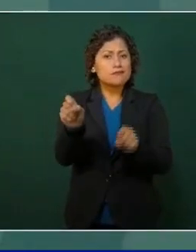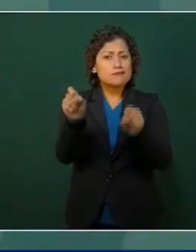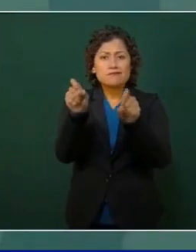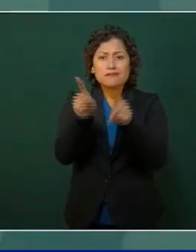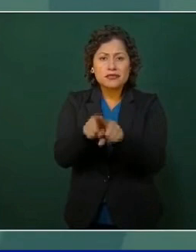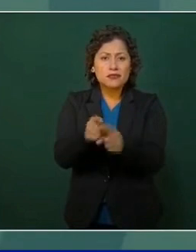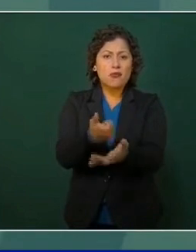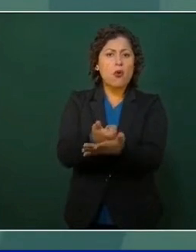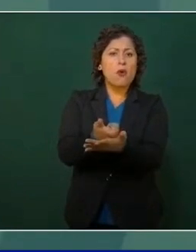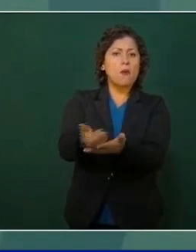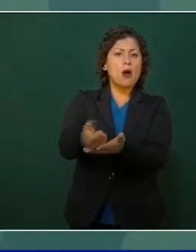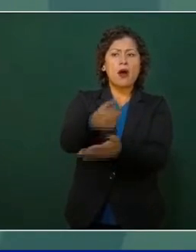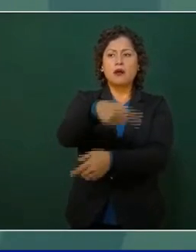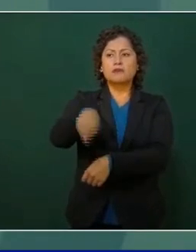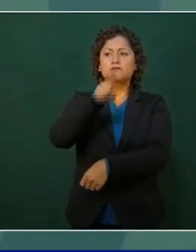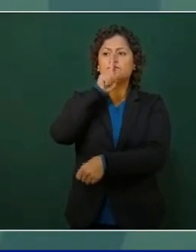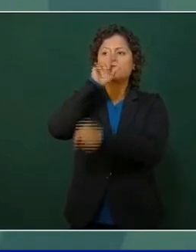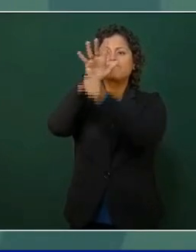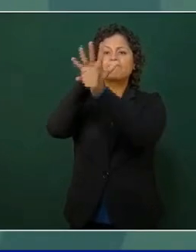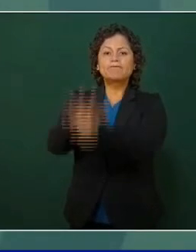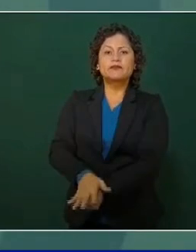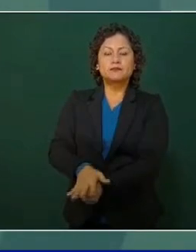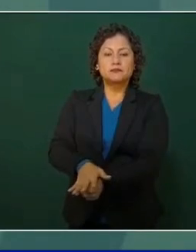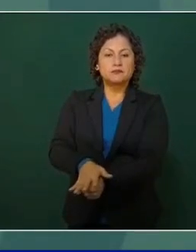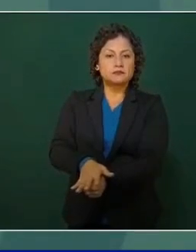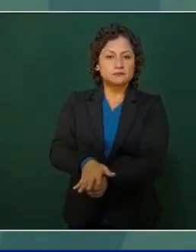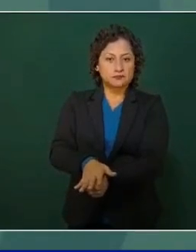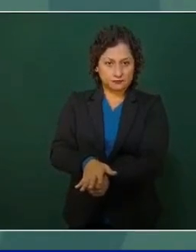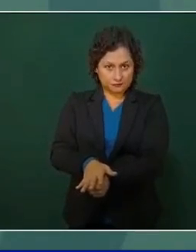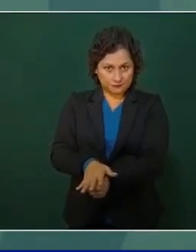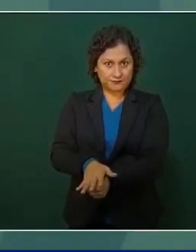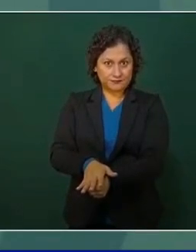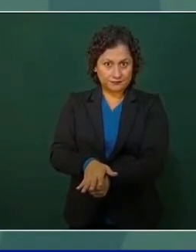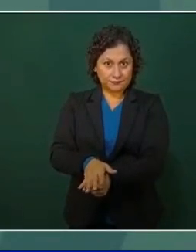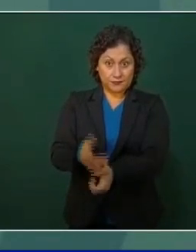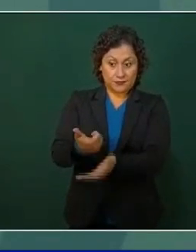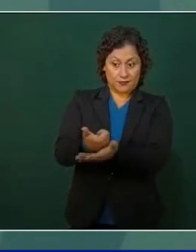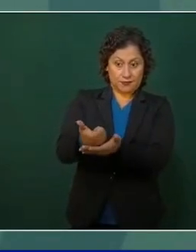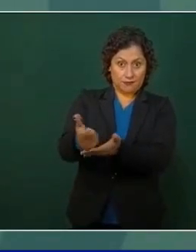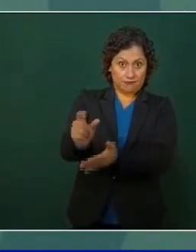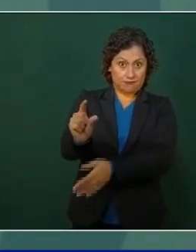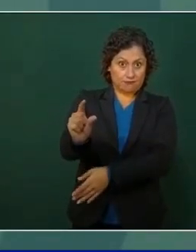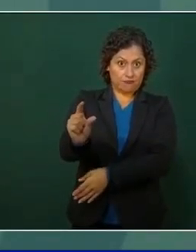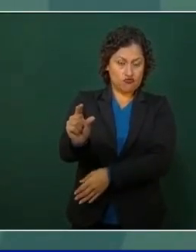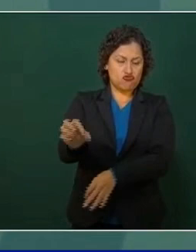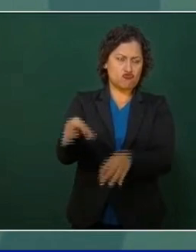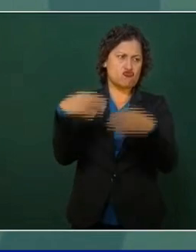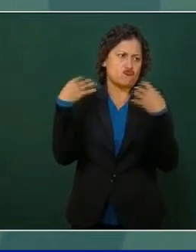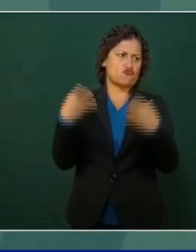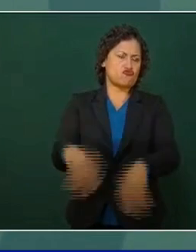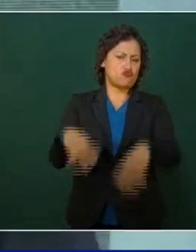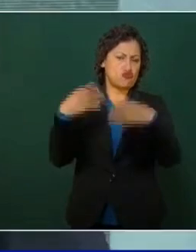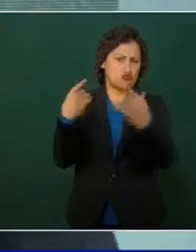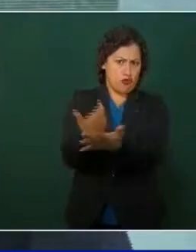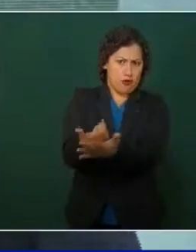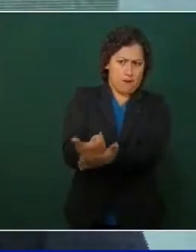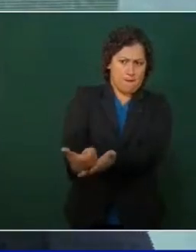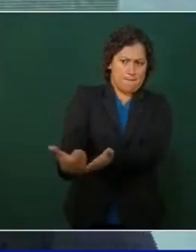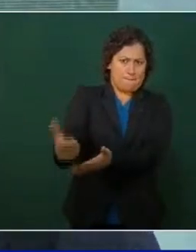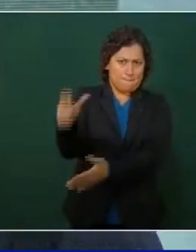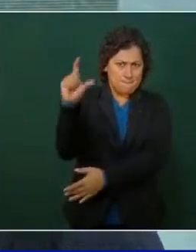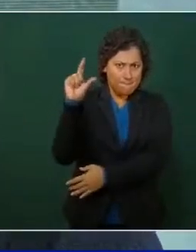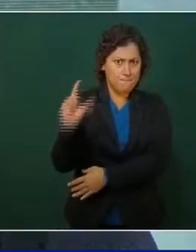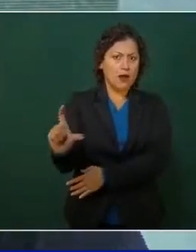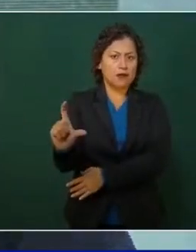son empleados, eso sí, bien pagados. No tienen nada que